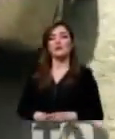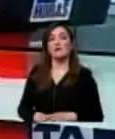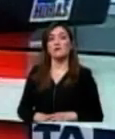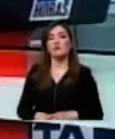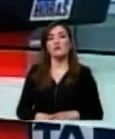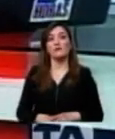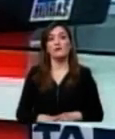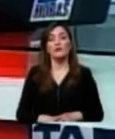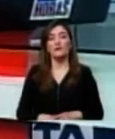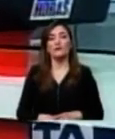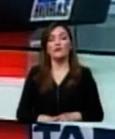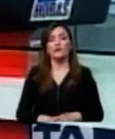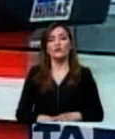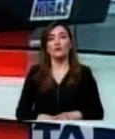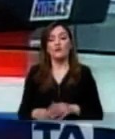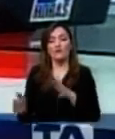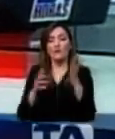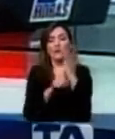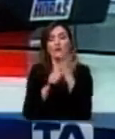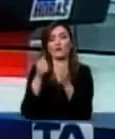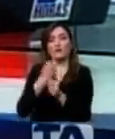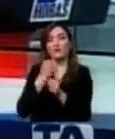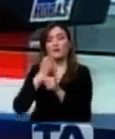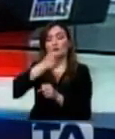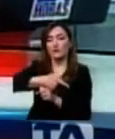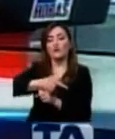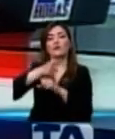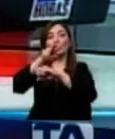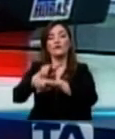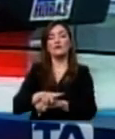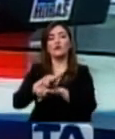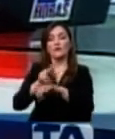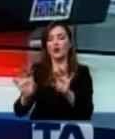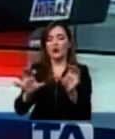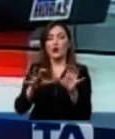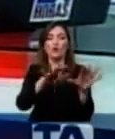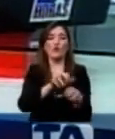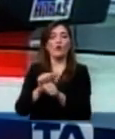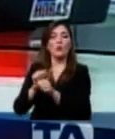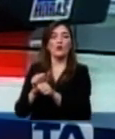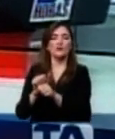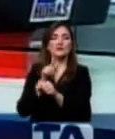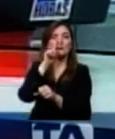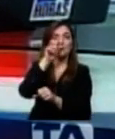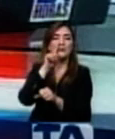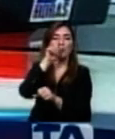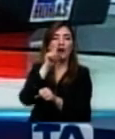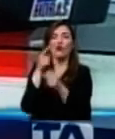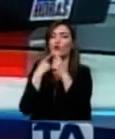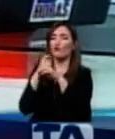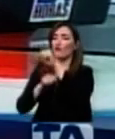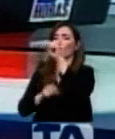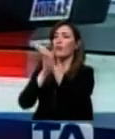horas el ministerio de trabajo ordenó una inspección en las radios incautadas luego de que sus empleados sacaron a la luz